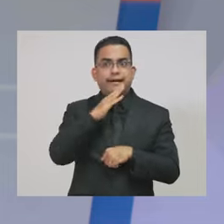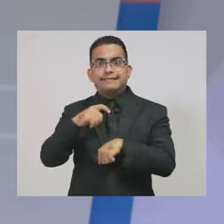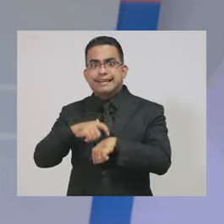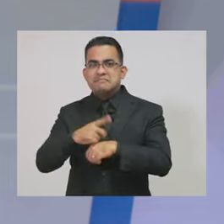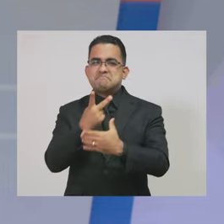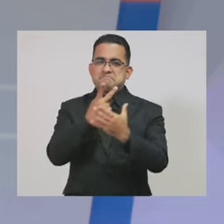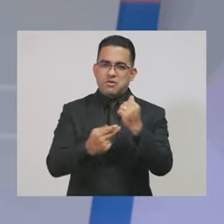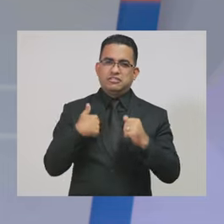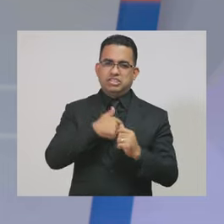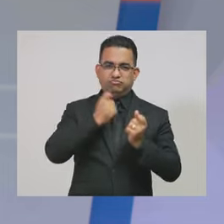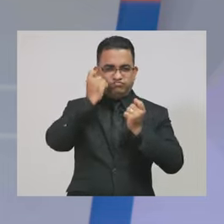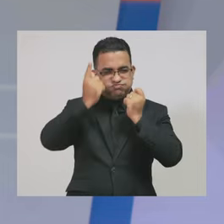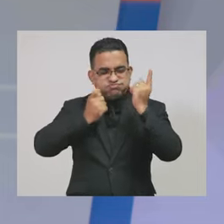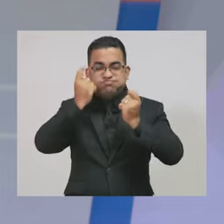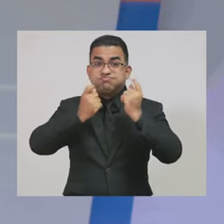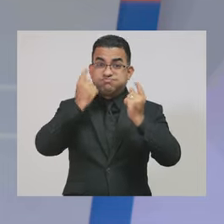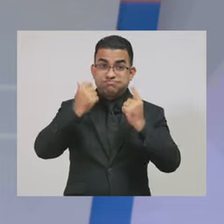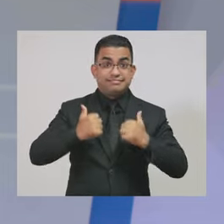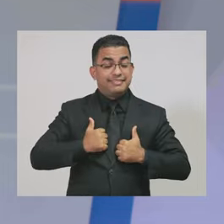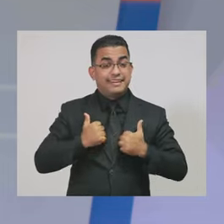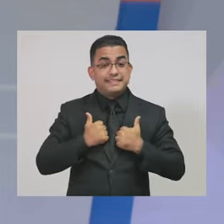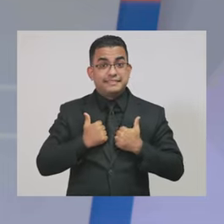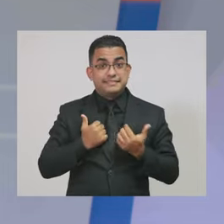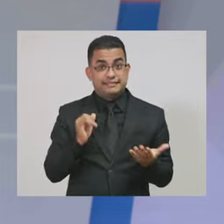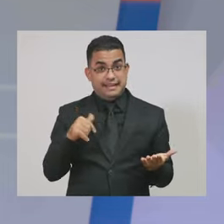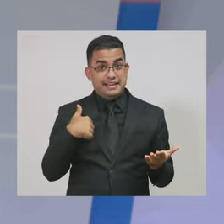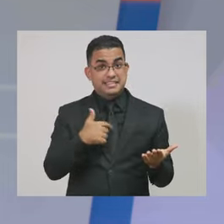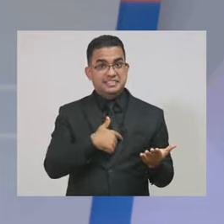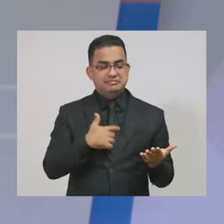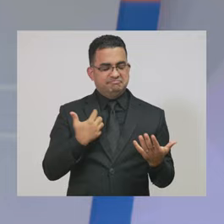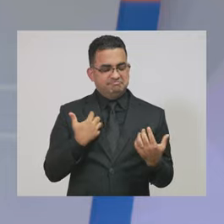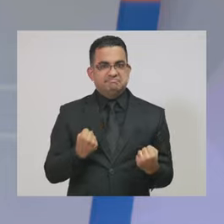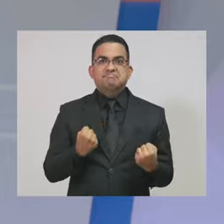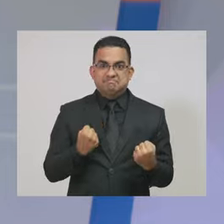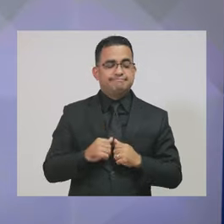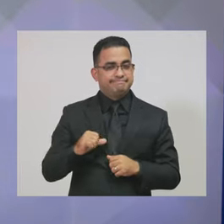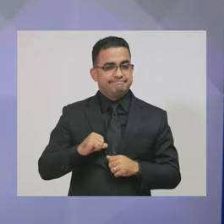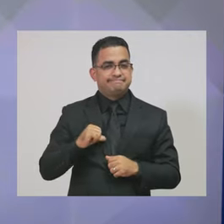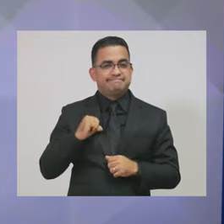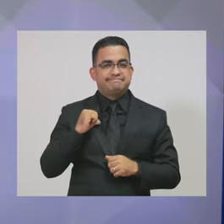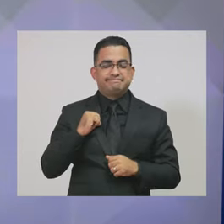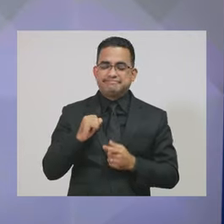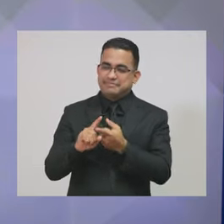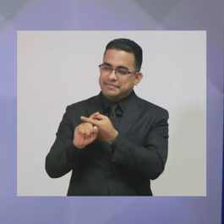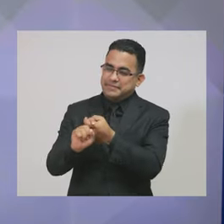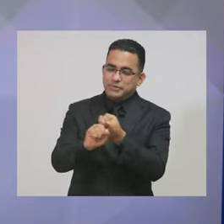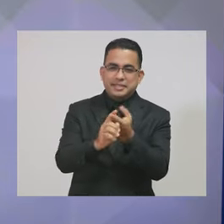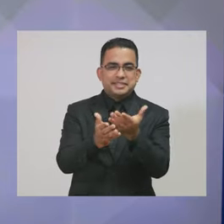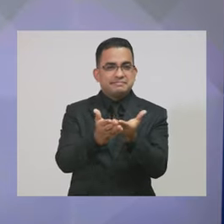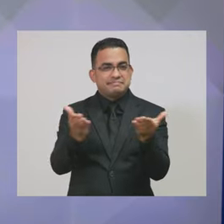como los malos hemos entendido la vida y para esto nos hemos llenado de valor de orgullo queridos